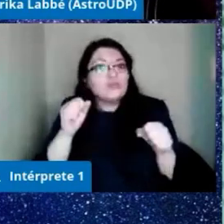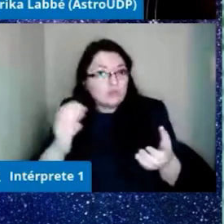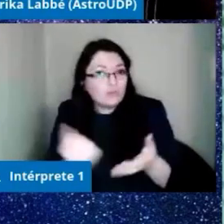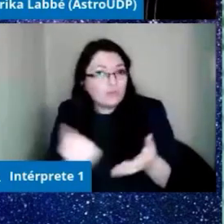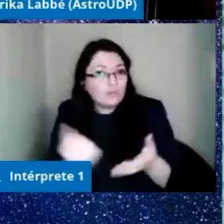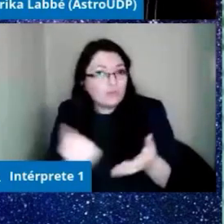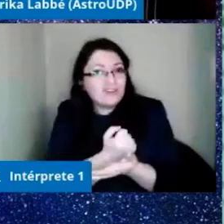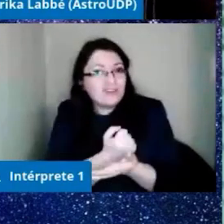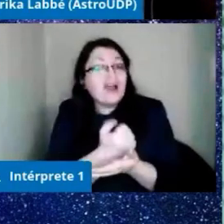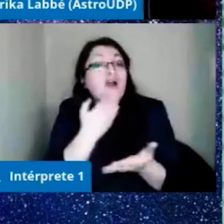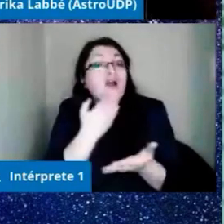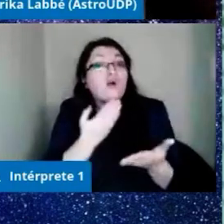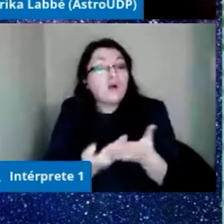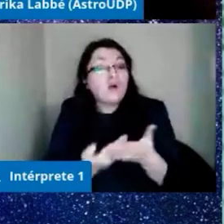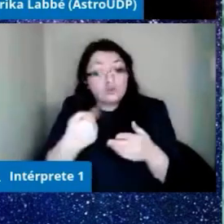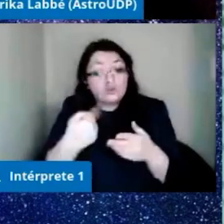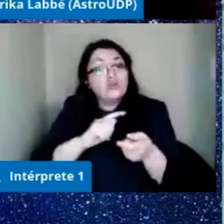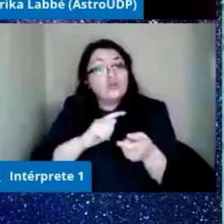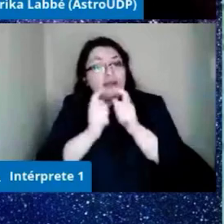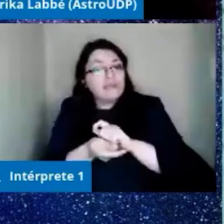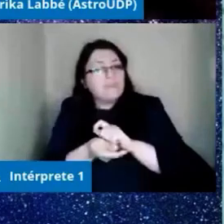sea accesible.